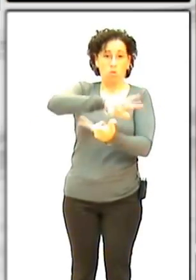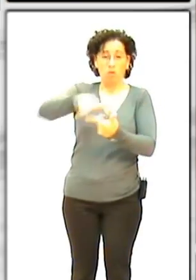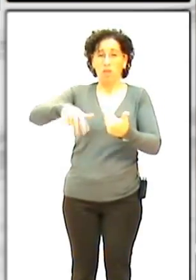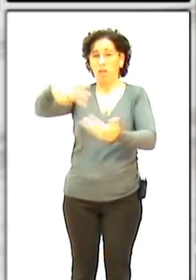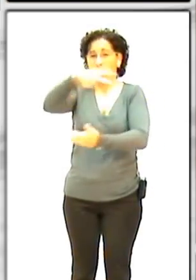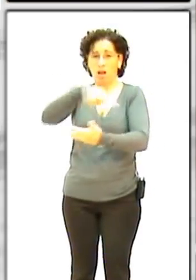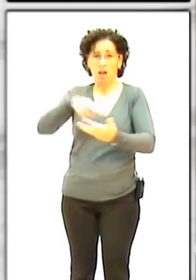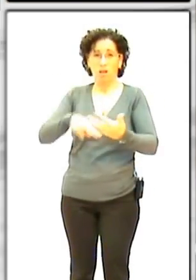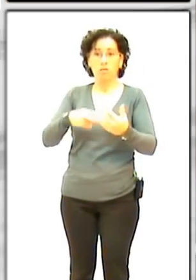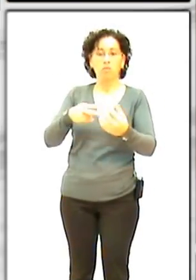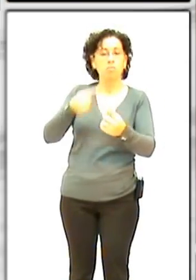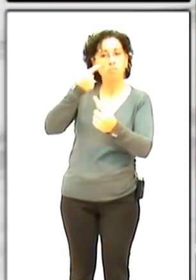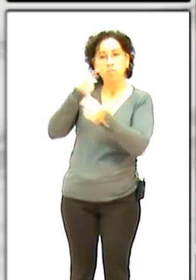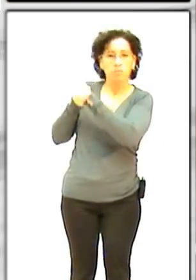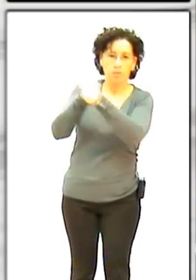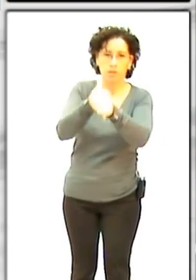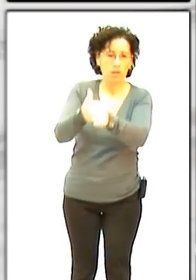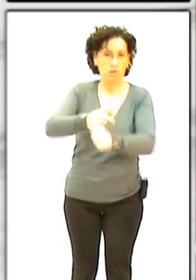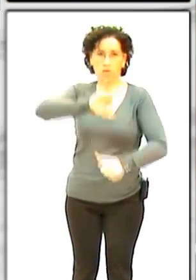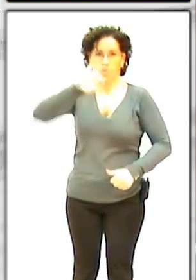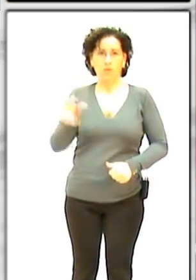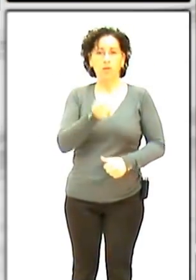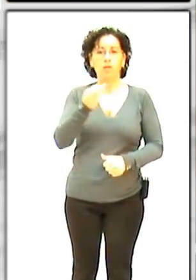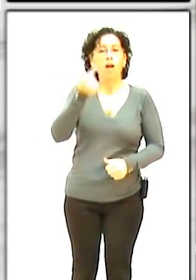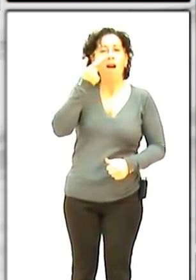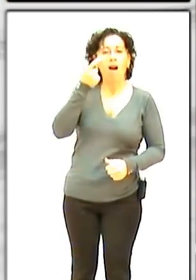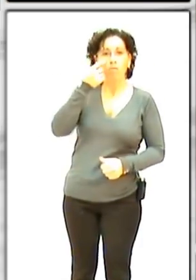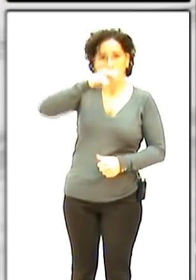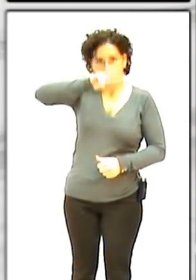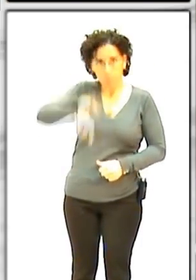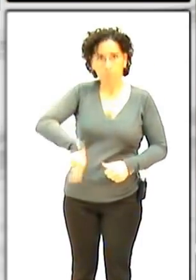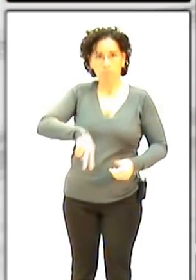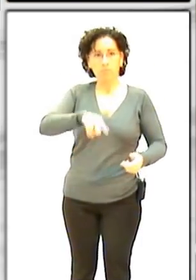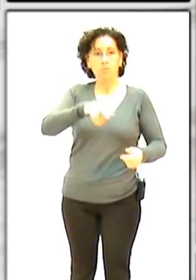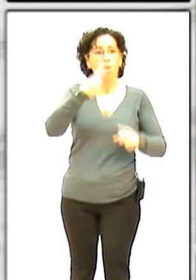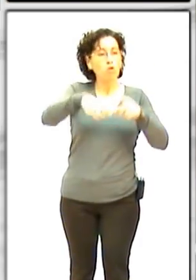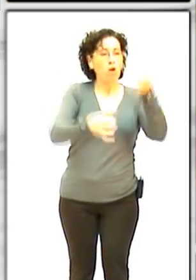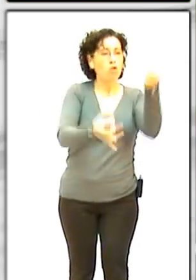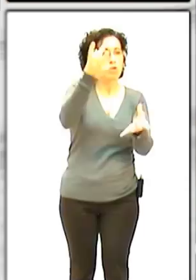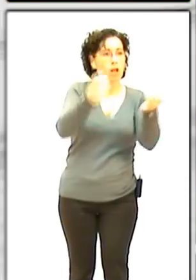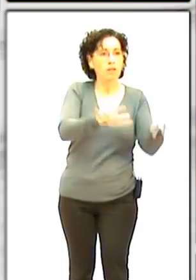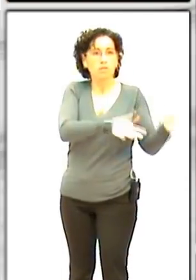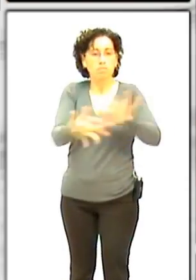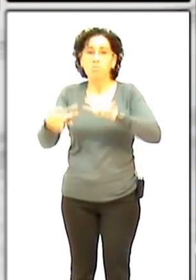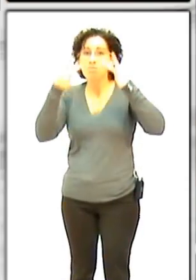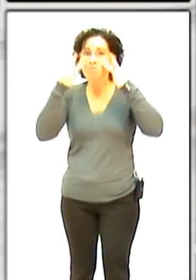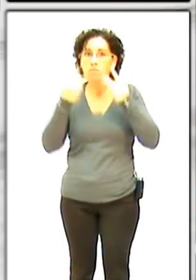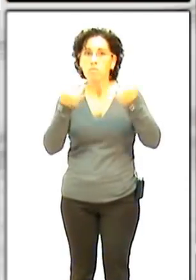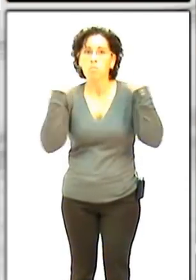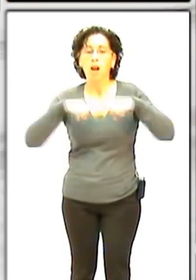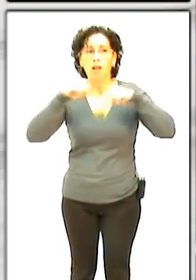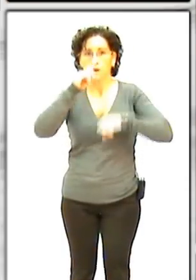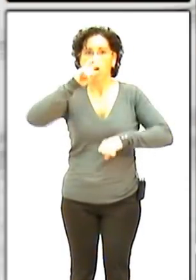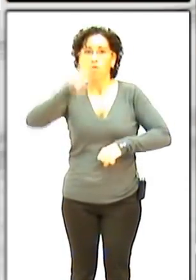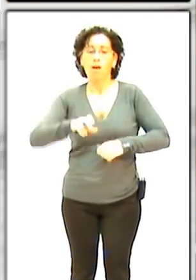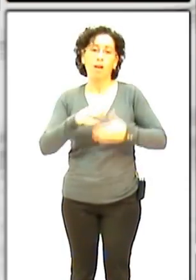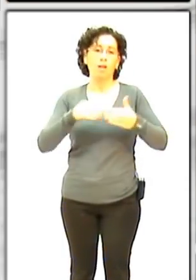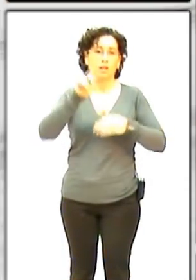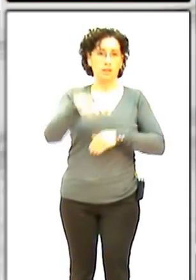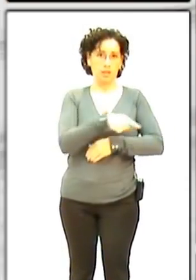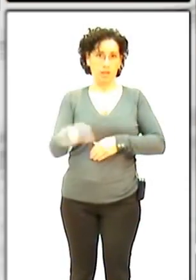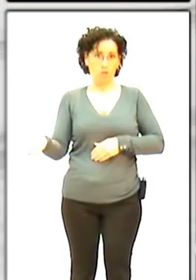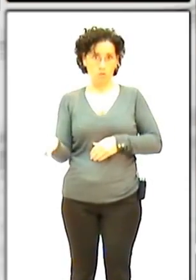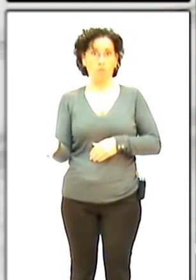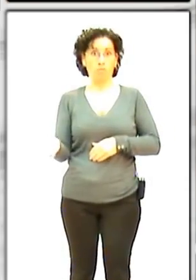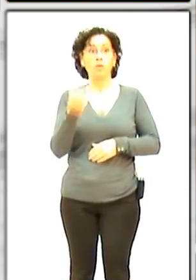¿no? Y lo que tratamos es de ver qué es lo que realmente tiene aplicación práctica para el usuario en un principio